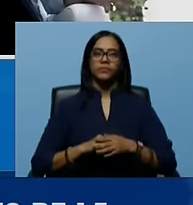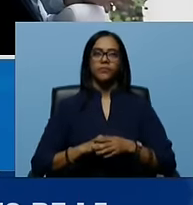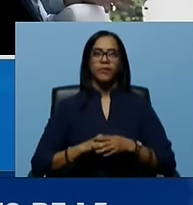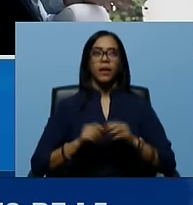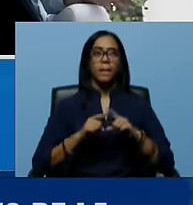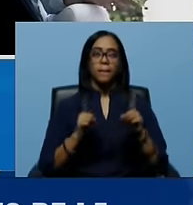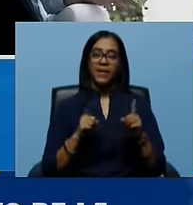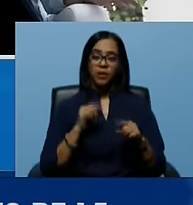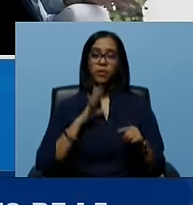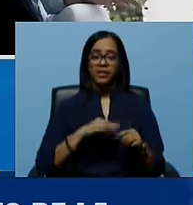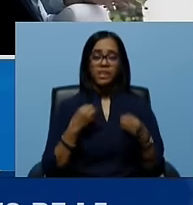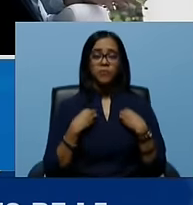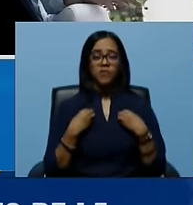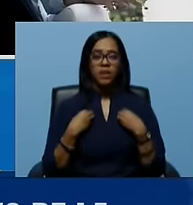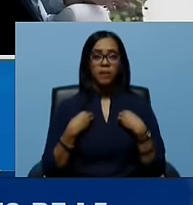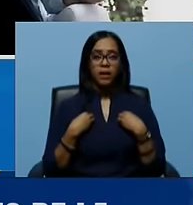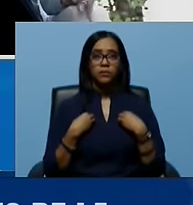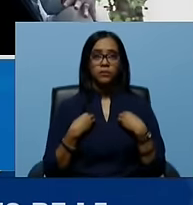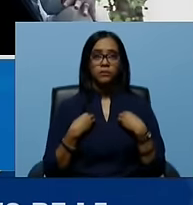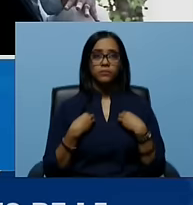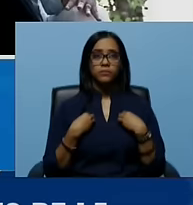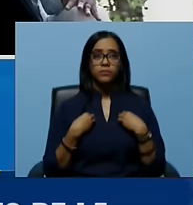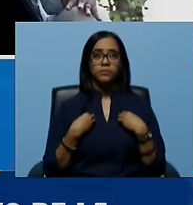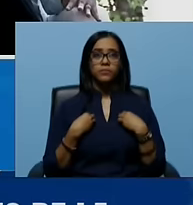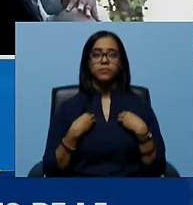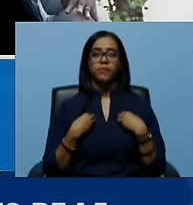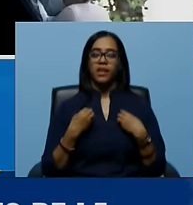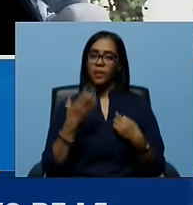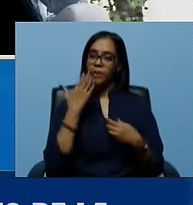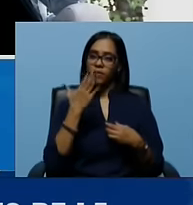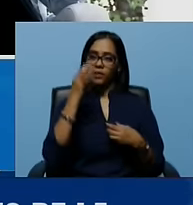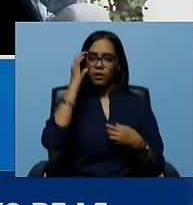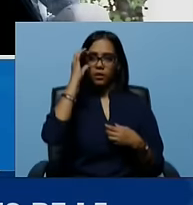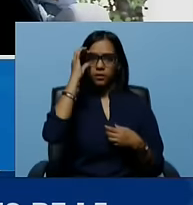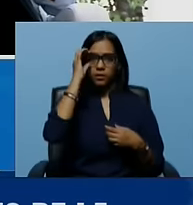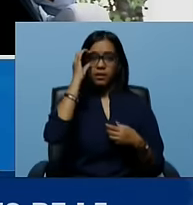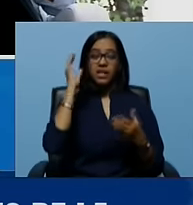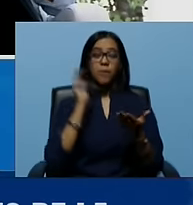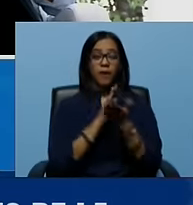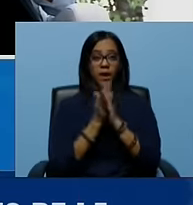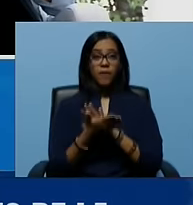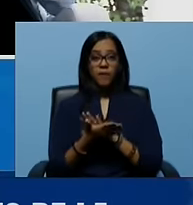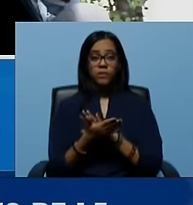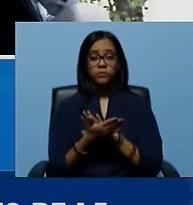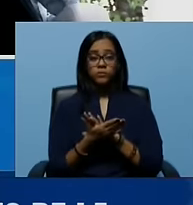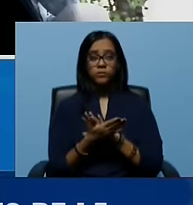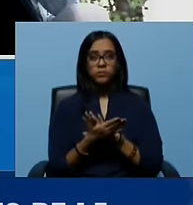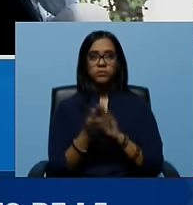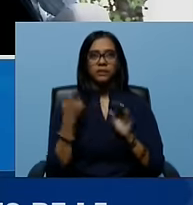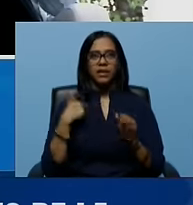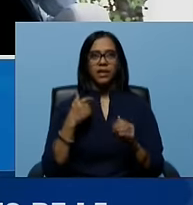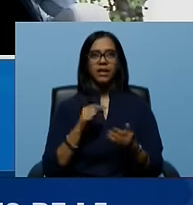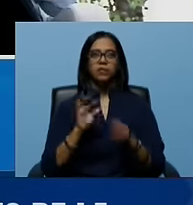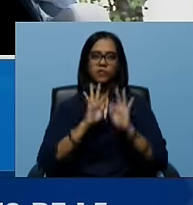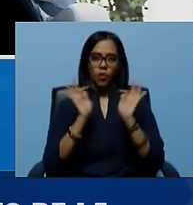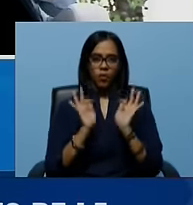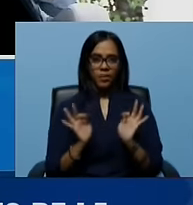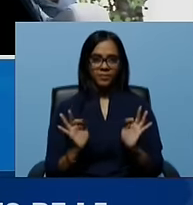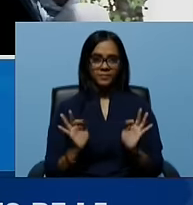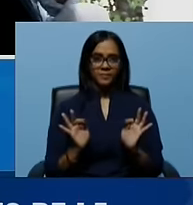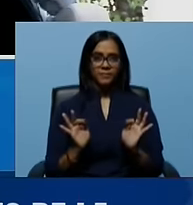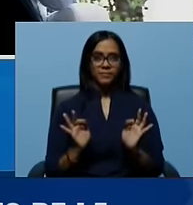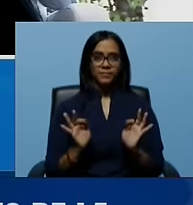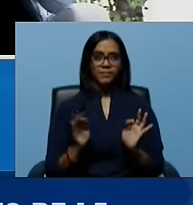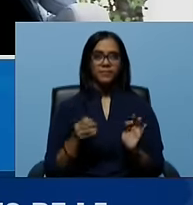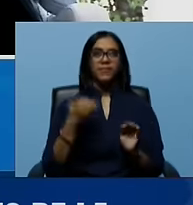Pero lo que estamos viviendo y hemos enfrentado y hemos derrotado tiene sus características.